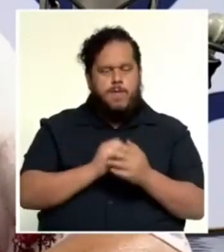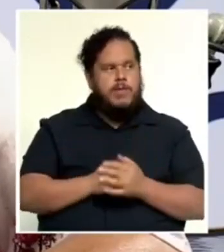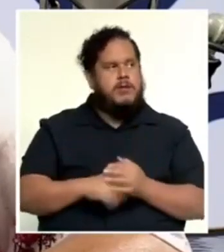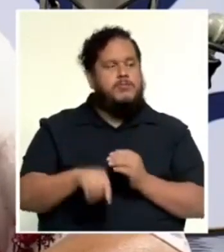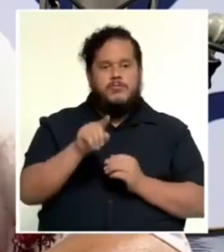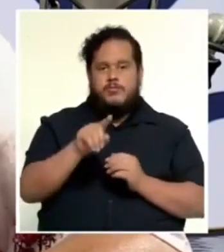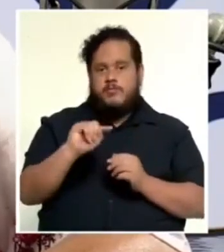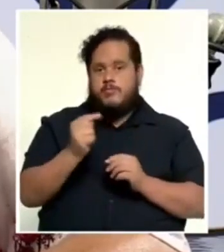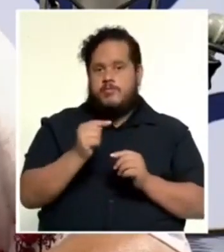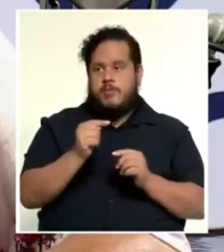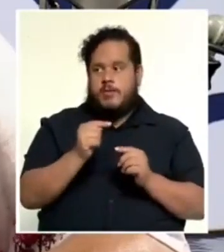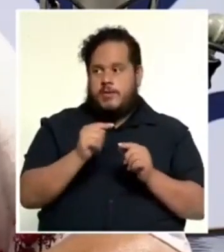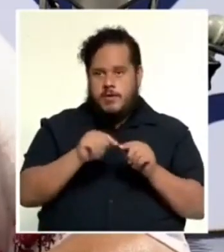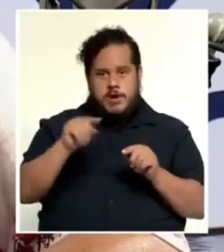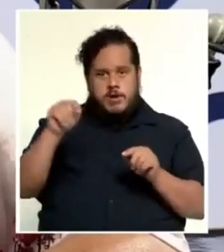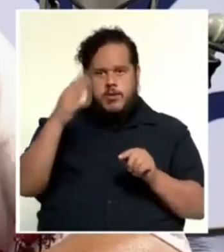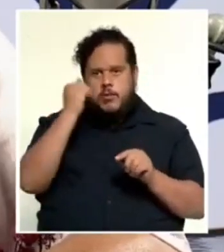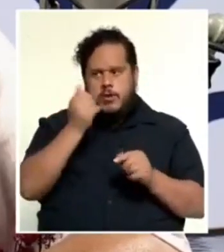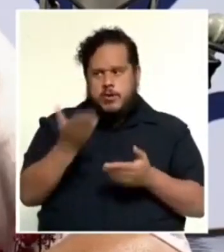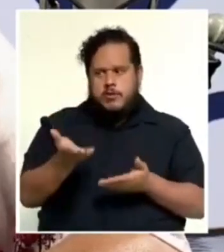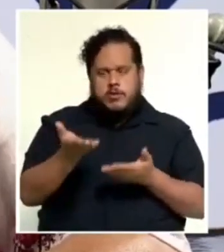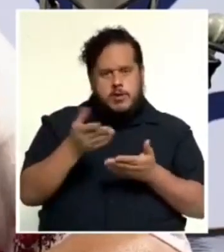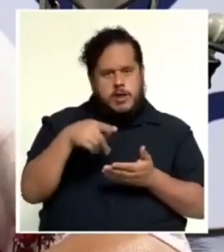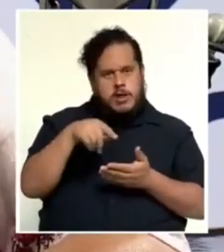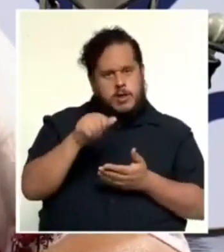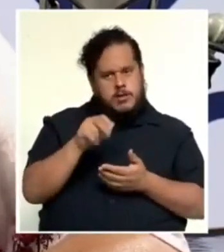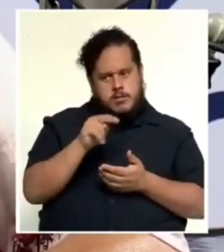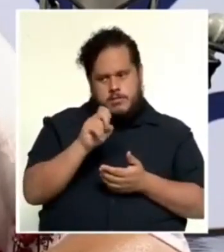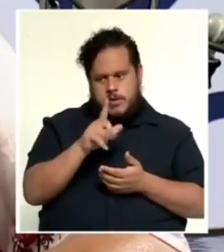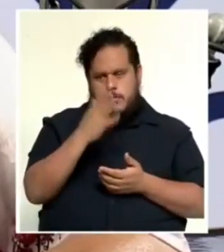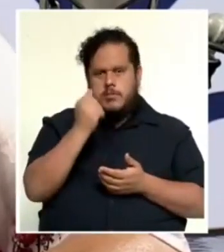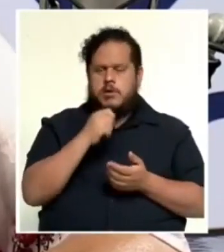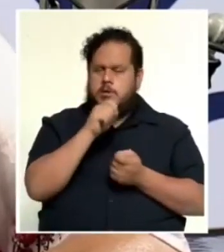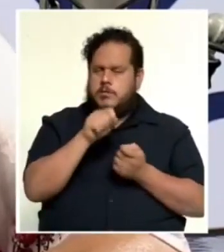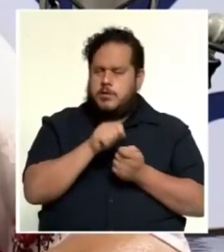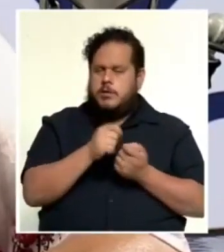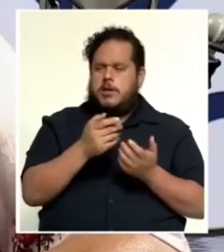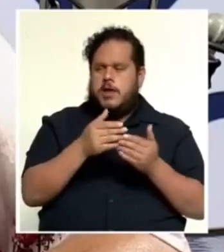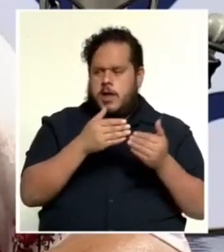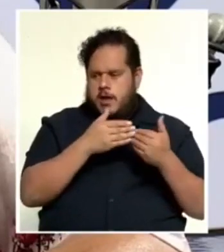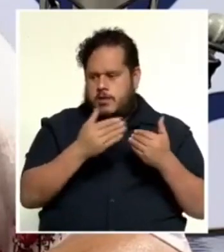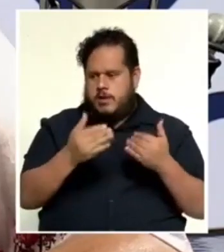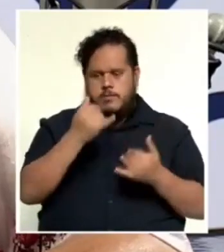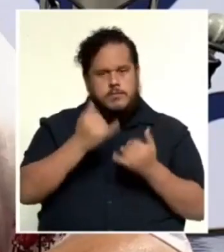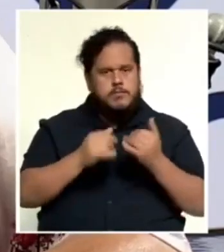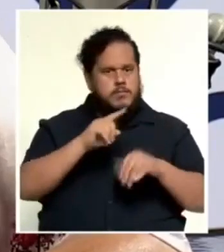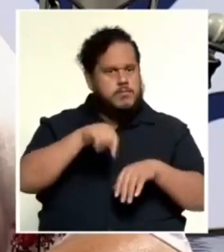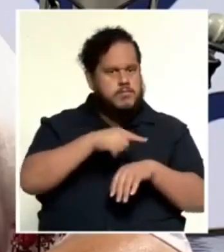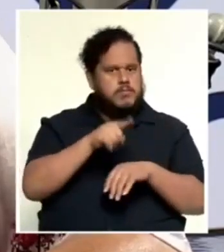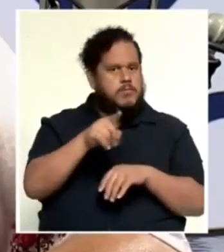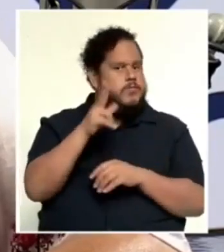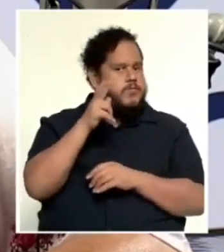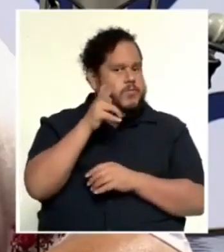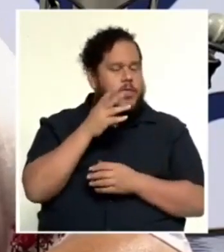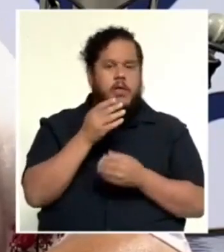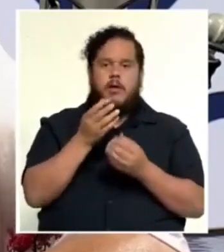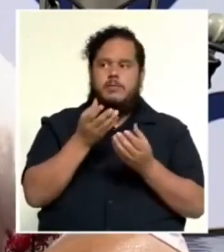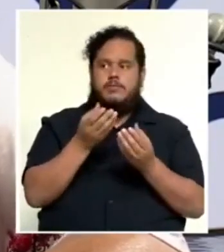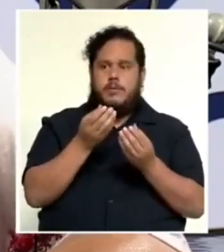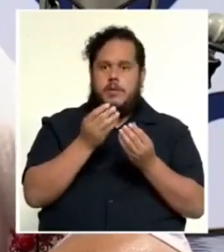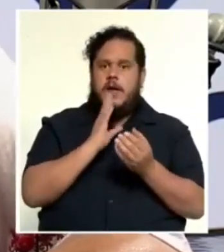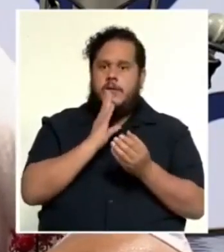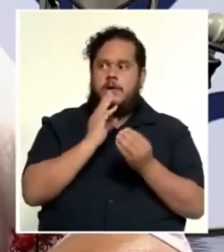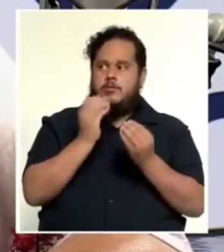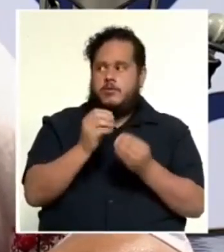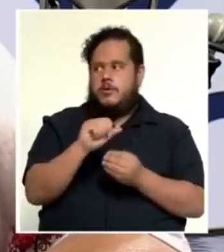este primer gráfico, porque estamos tomando el panel precisamente porque es muy probable que a lo largo de las últimas horas ustedes hayan oído hablar mucho